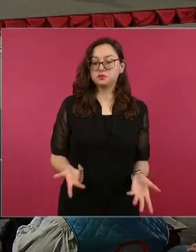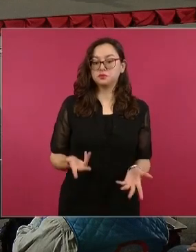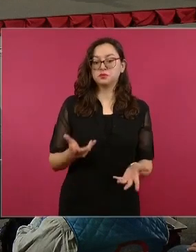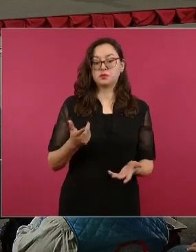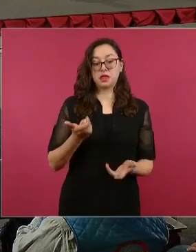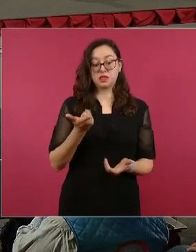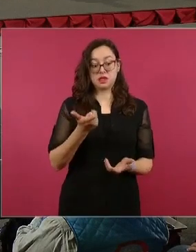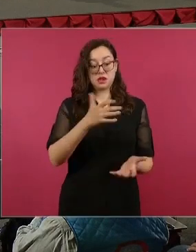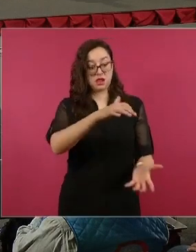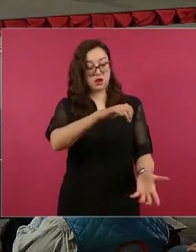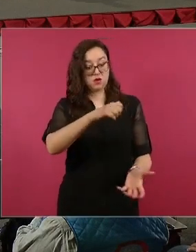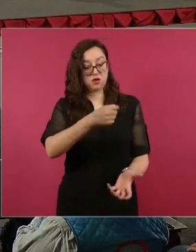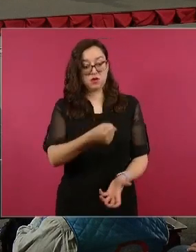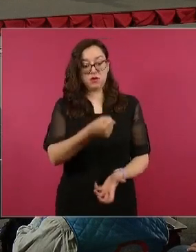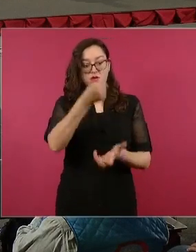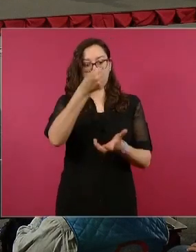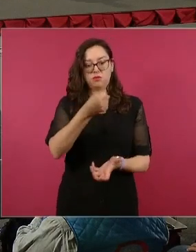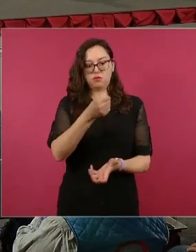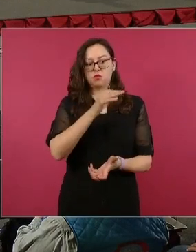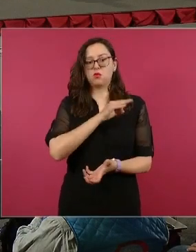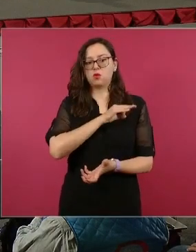otros programas. Adelante.